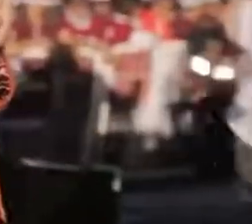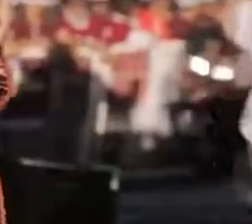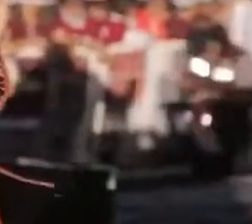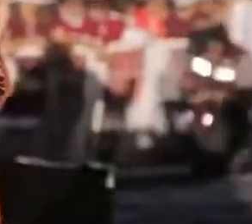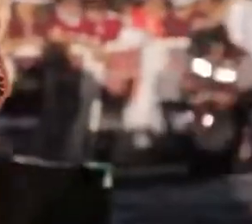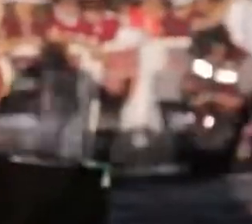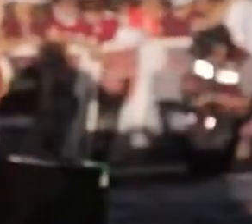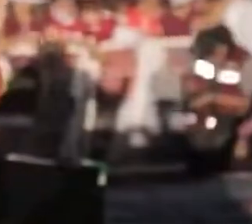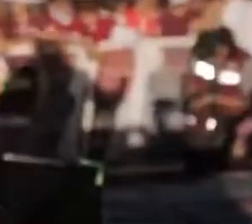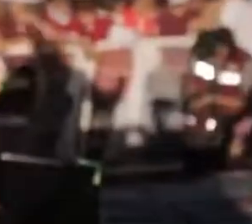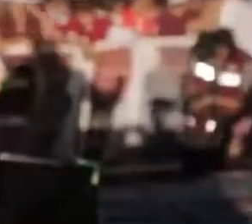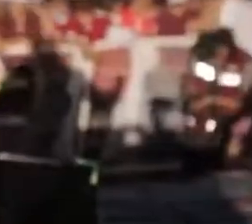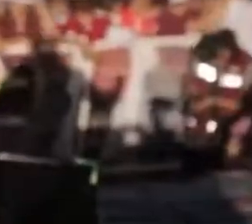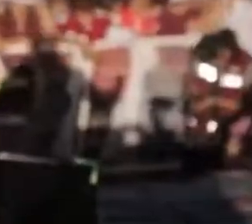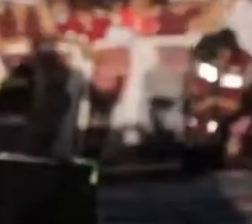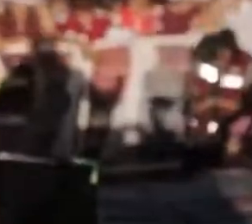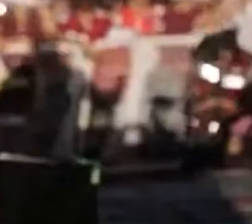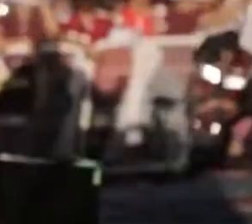Gracias.